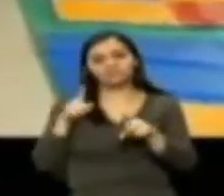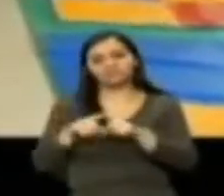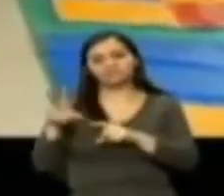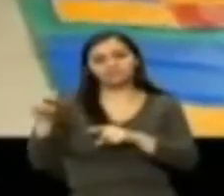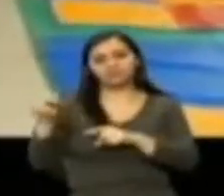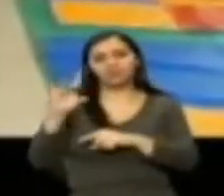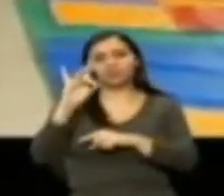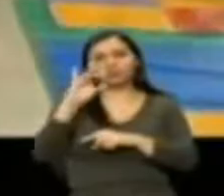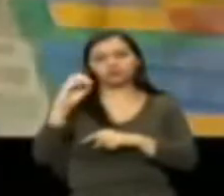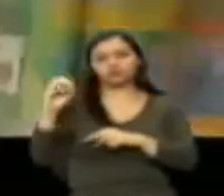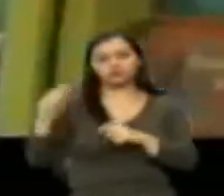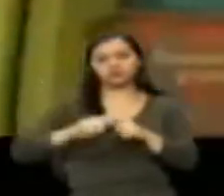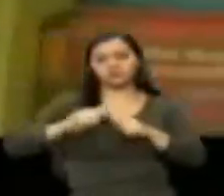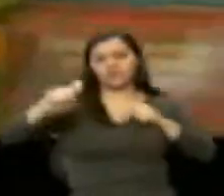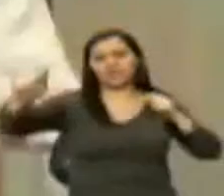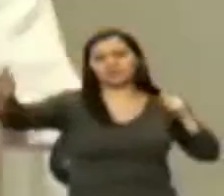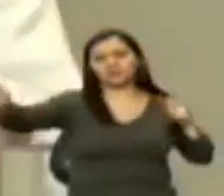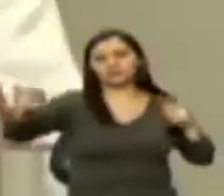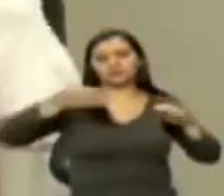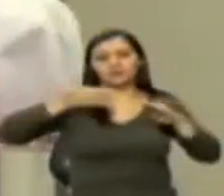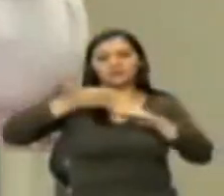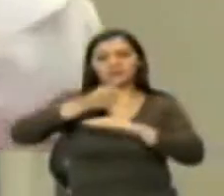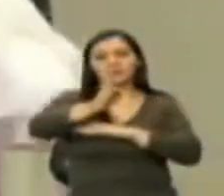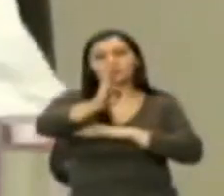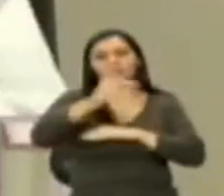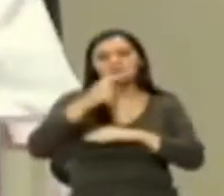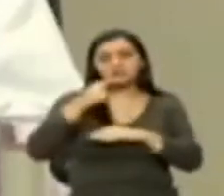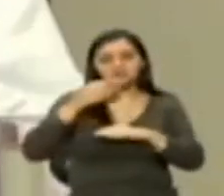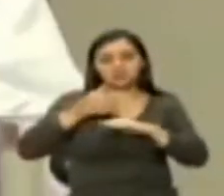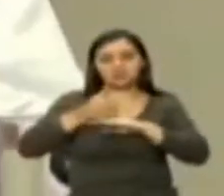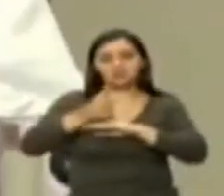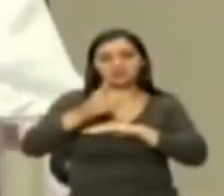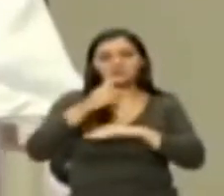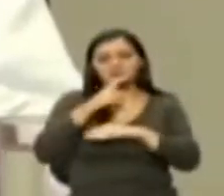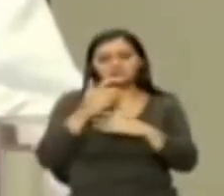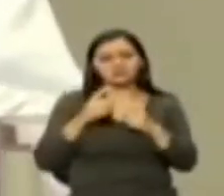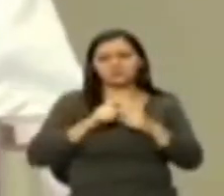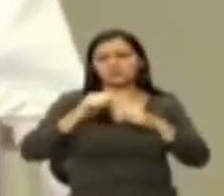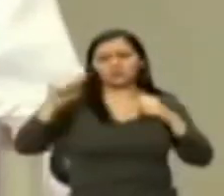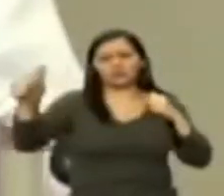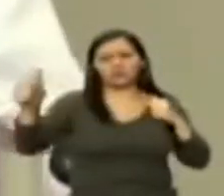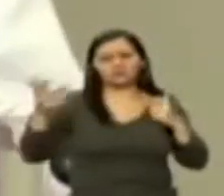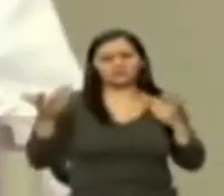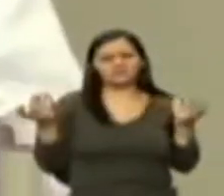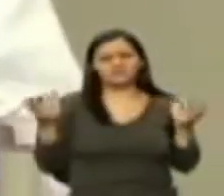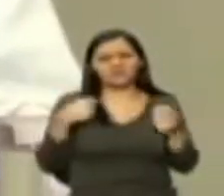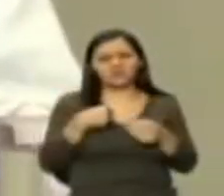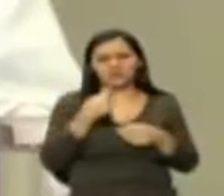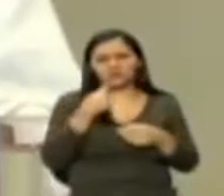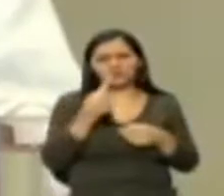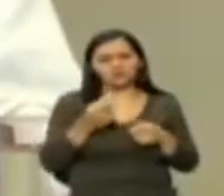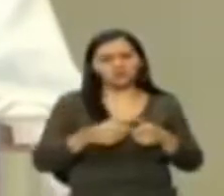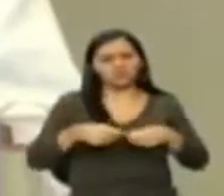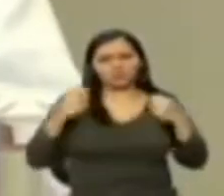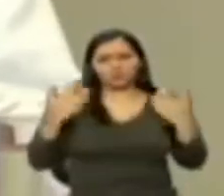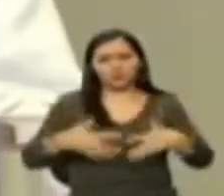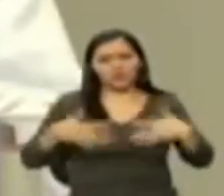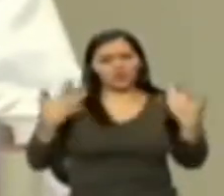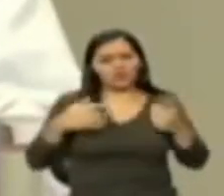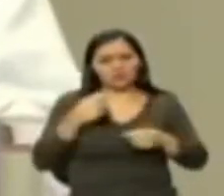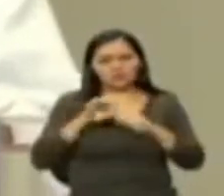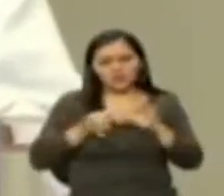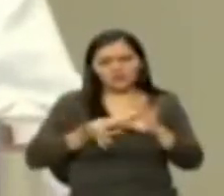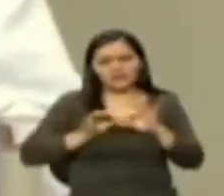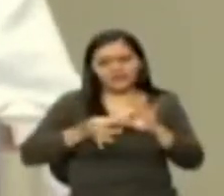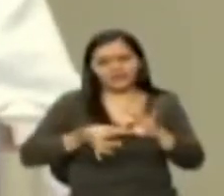para la escuela, porque ese fue el terreno que nos dieron. O sea, si nos ponían a 15 kilómetros, hicimos un carretero de 15 kilómetros. Y quiero decirles que eso encarece el costo de las obras, porque hay